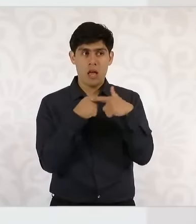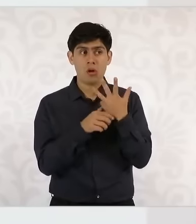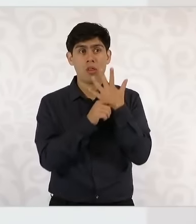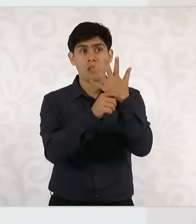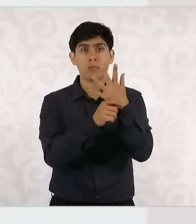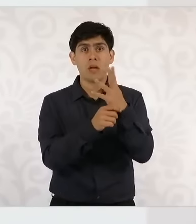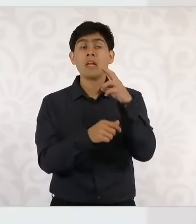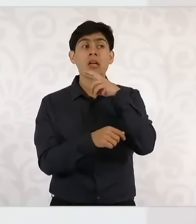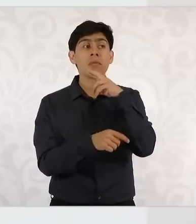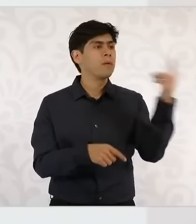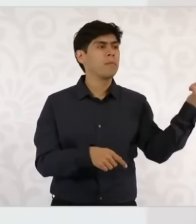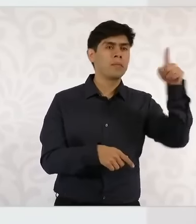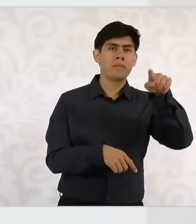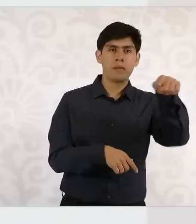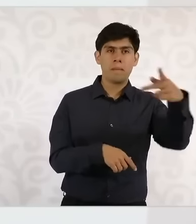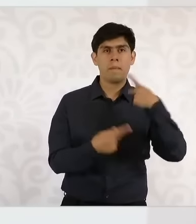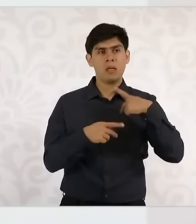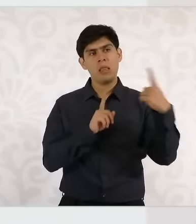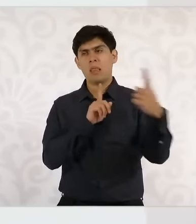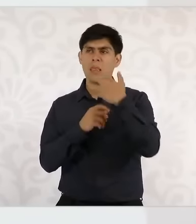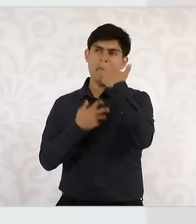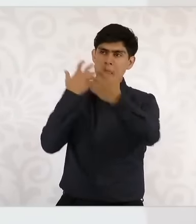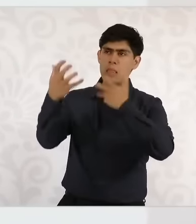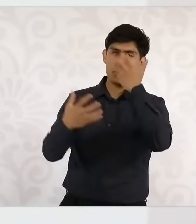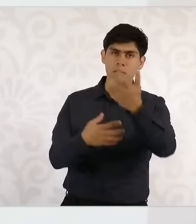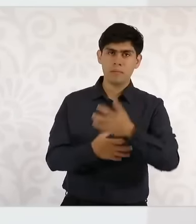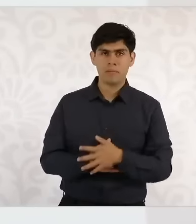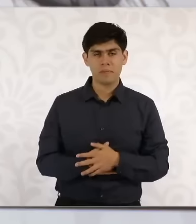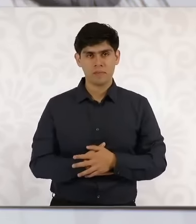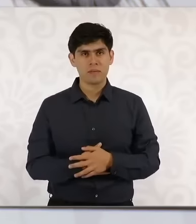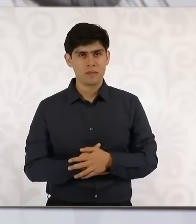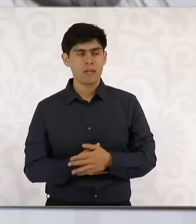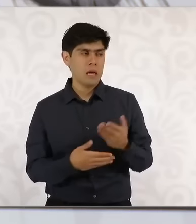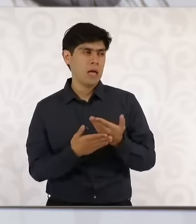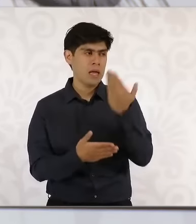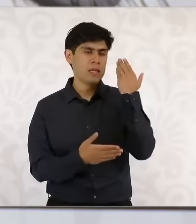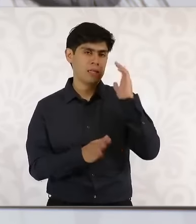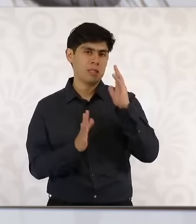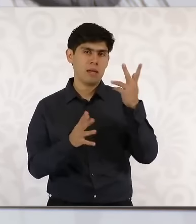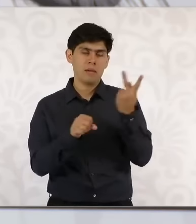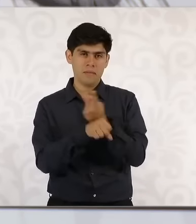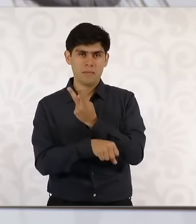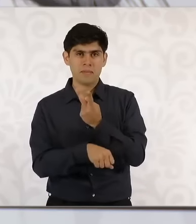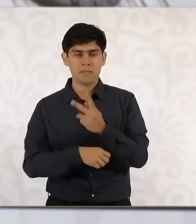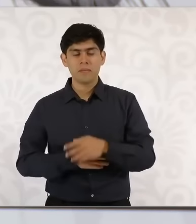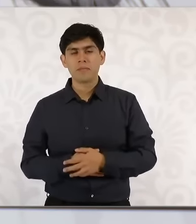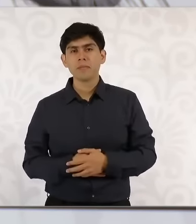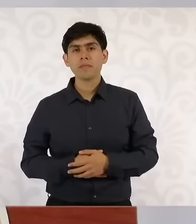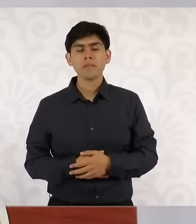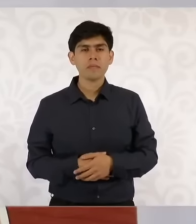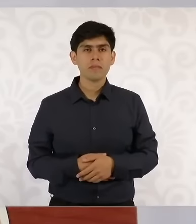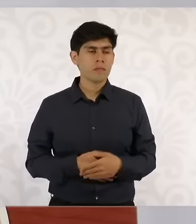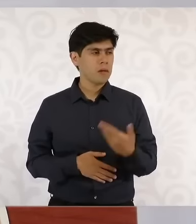la presidenta, porque así pasa, ¿no? Me ha pasado pues que una persona ahí llega. Ahora que